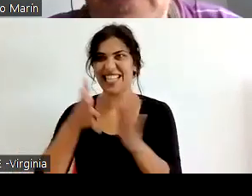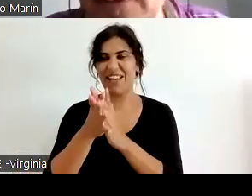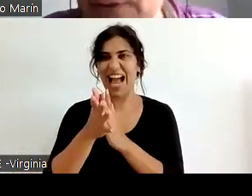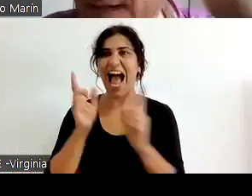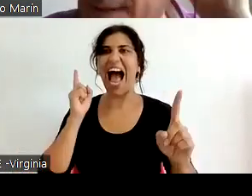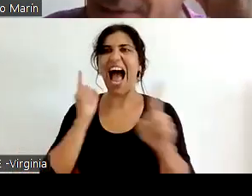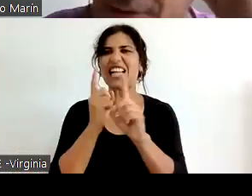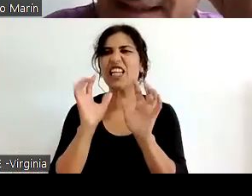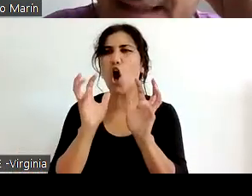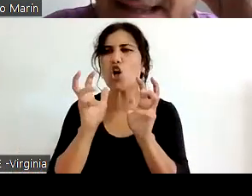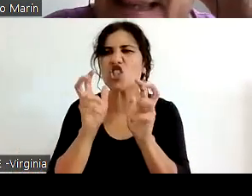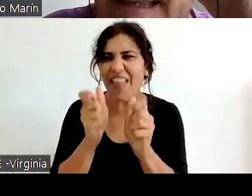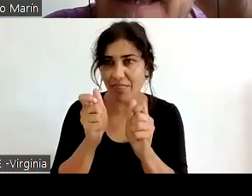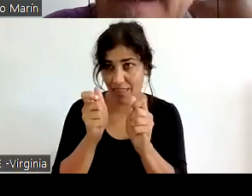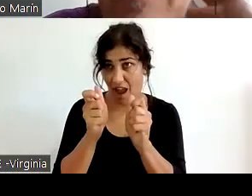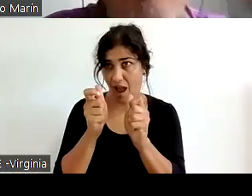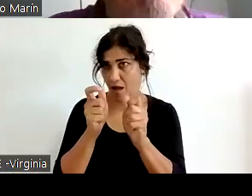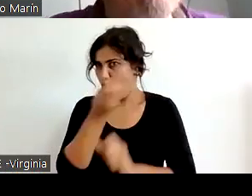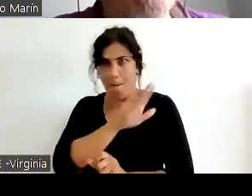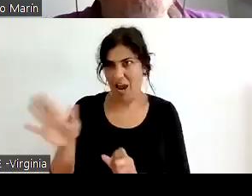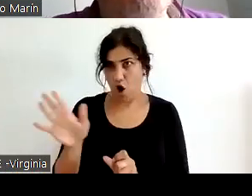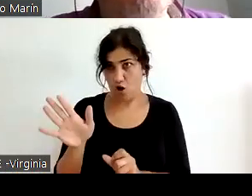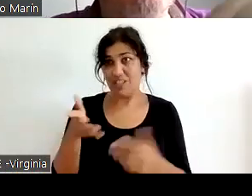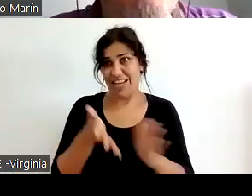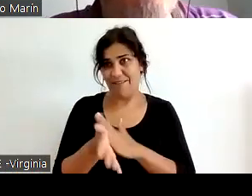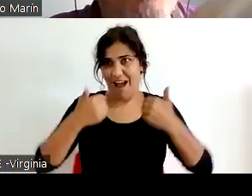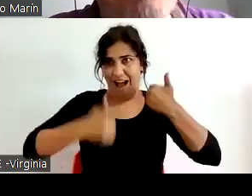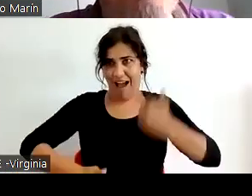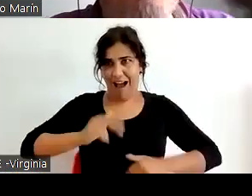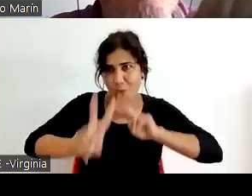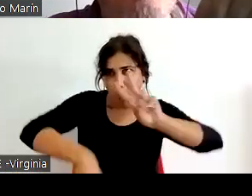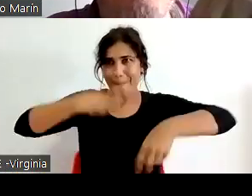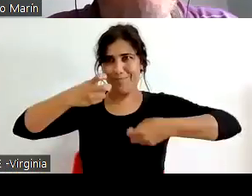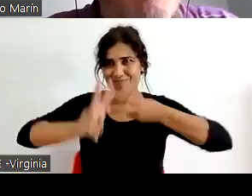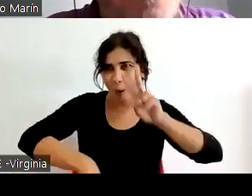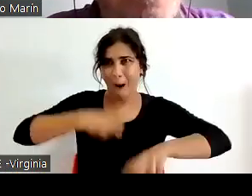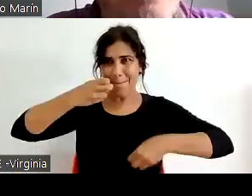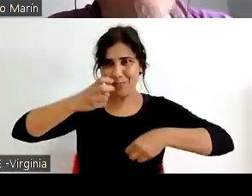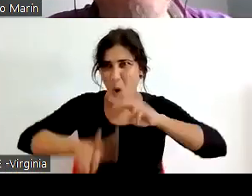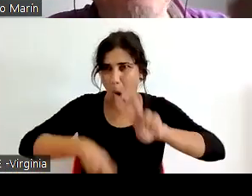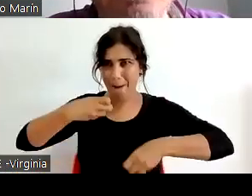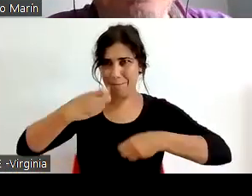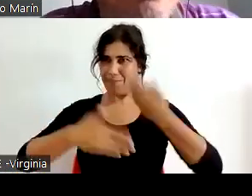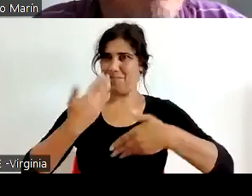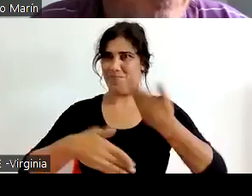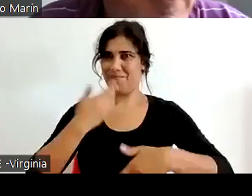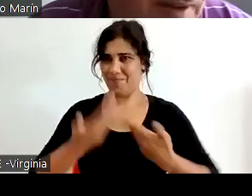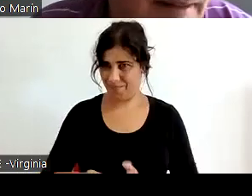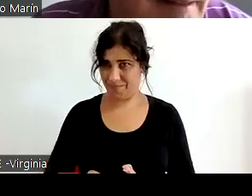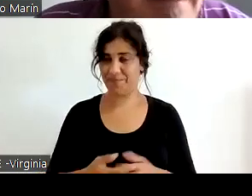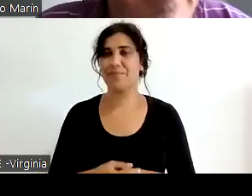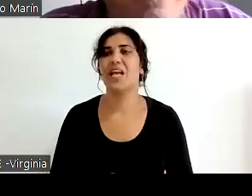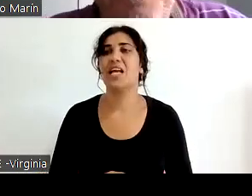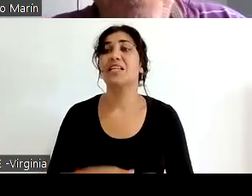tanto tiene una función reparadora y restauradora de toda la oxidación esencial. Se